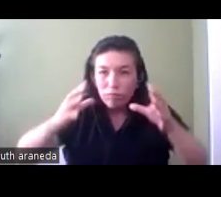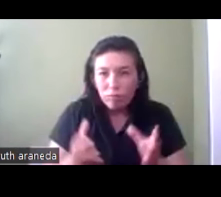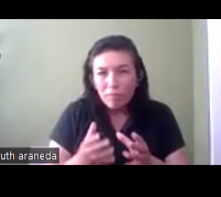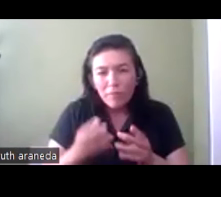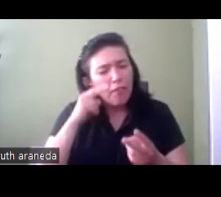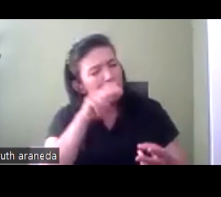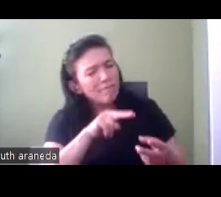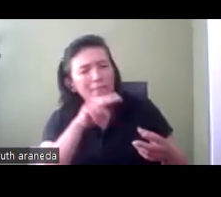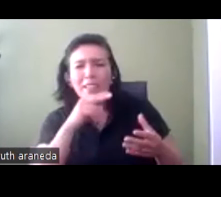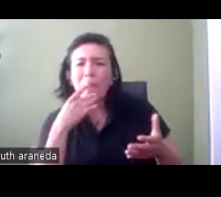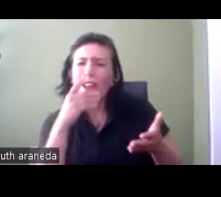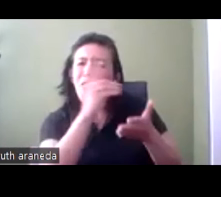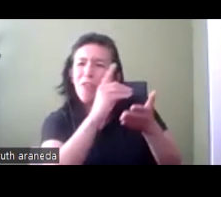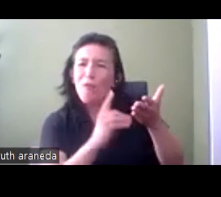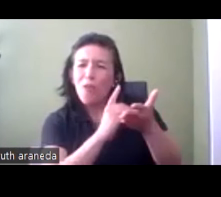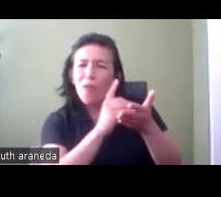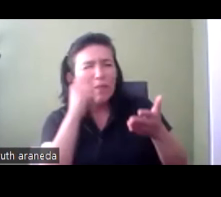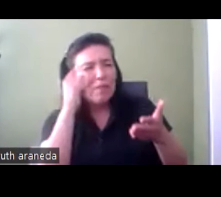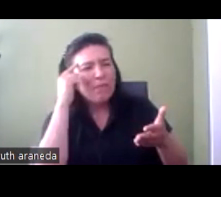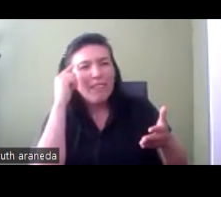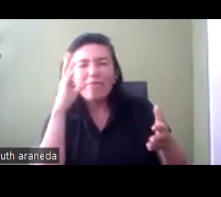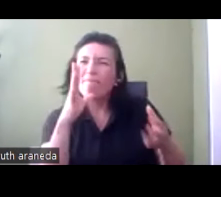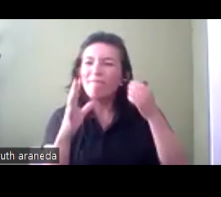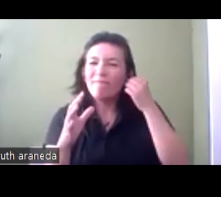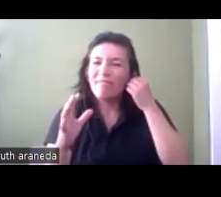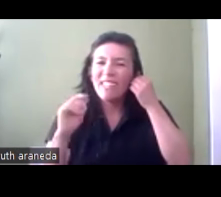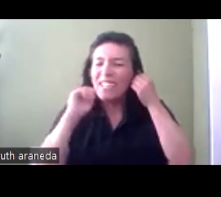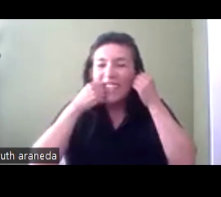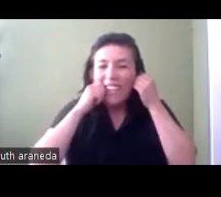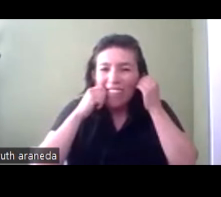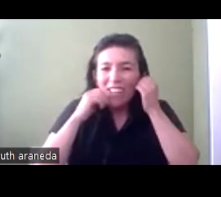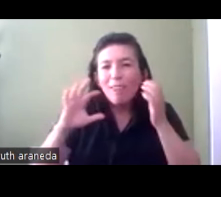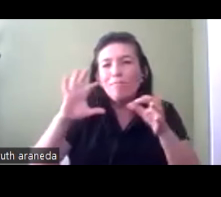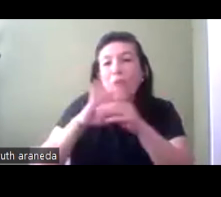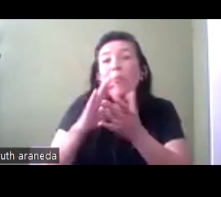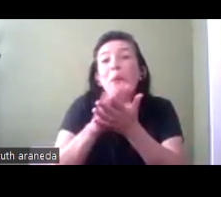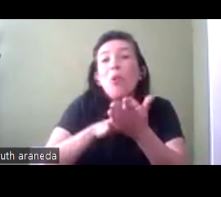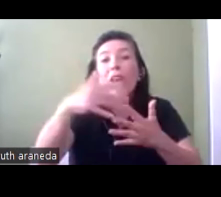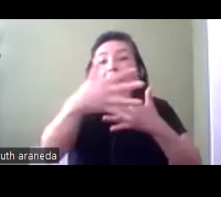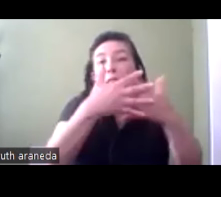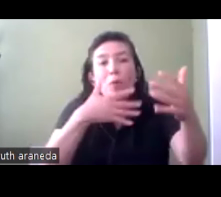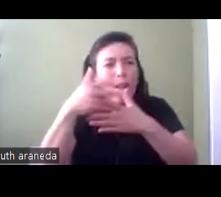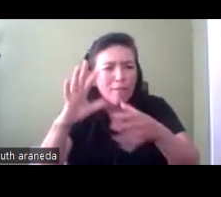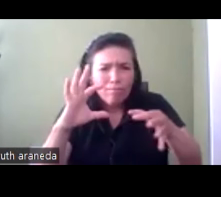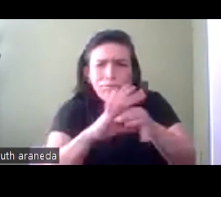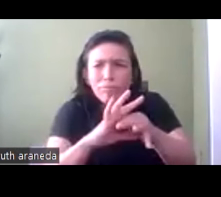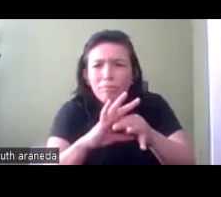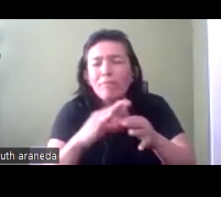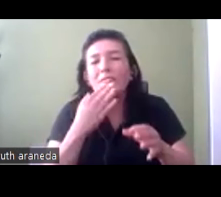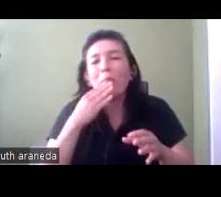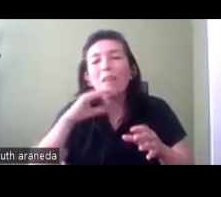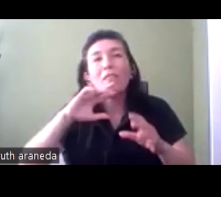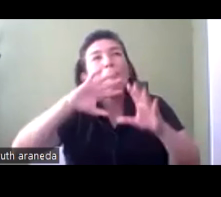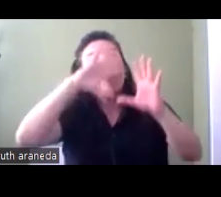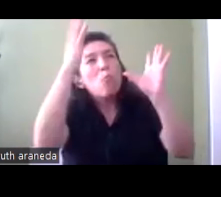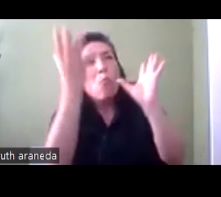mismos motivos decorativos para interpretar la conexión que estos pueden tener posiblemente con la naturaleza y la relevancia dentro de la